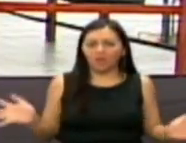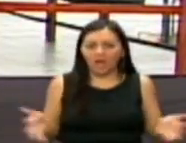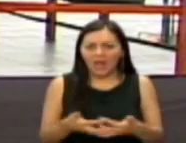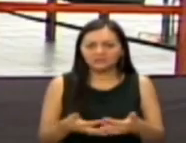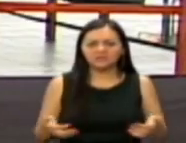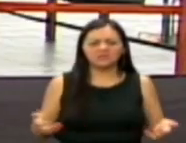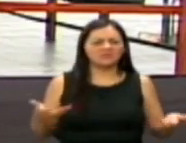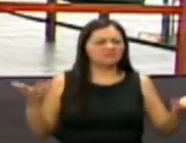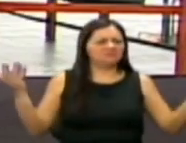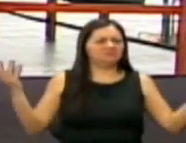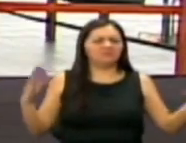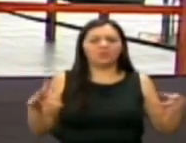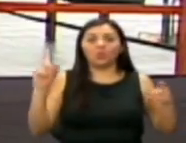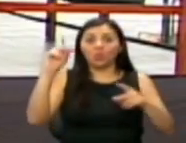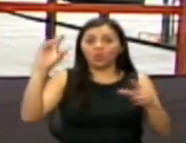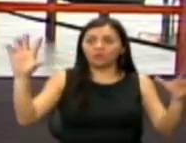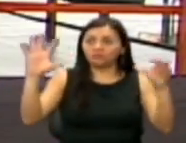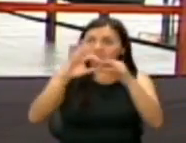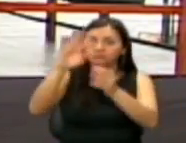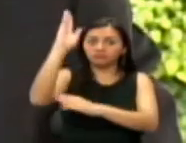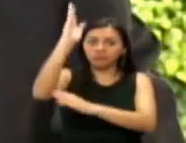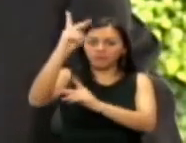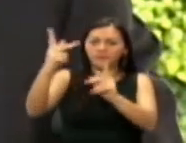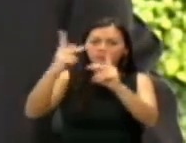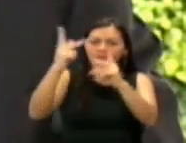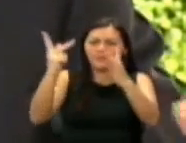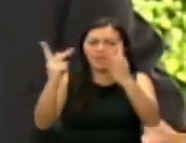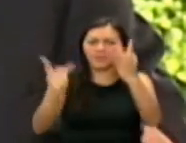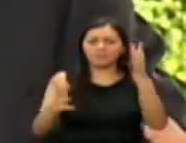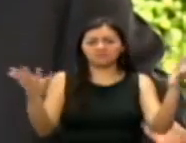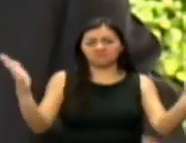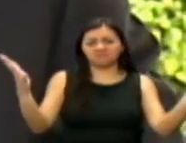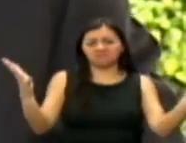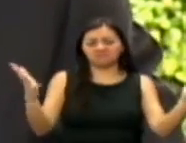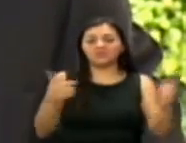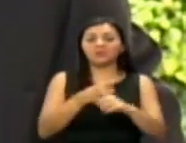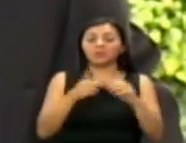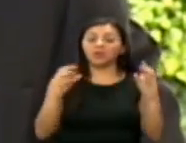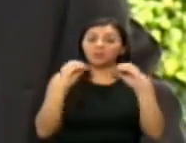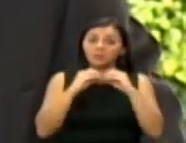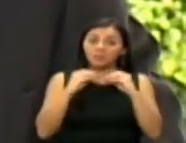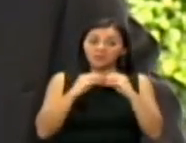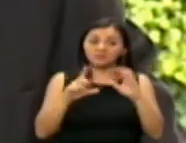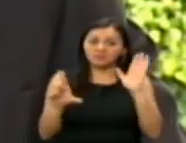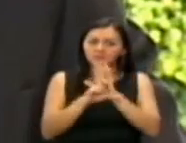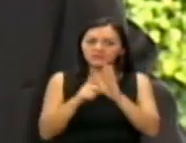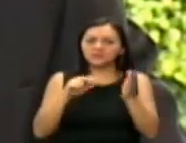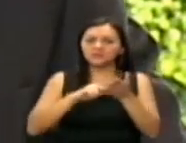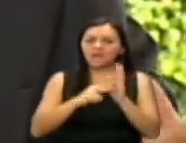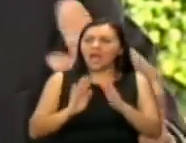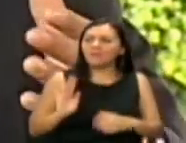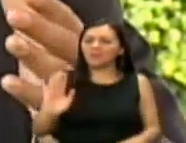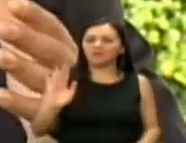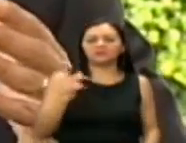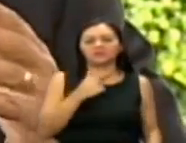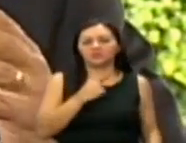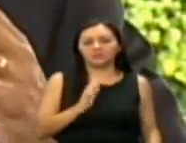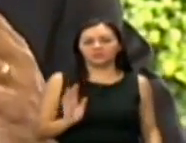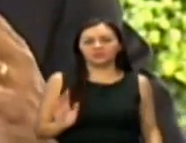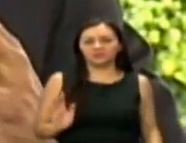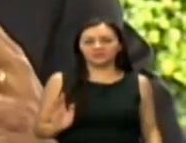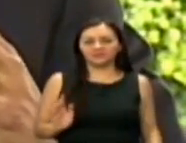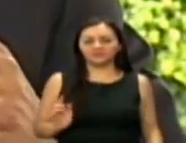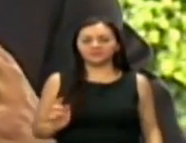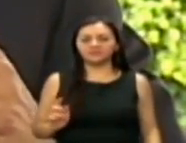hay unificación de discurso, nada. Pero lo que no puede ser jamás legítimo es el chantaje. Jóvenes, de